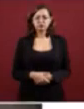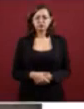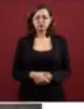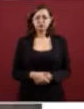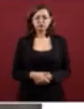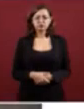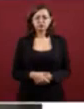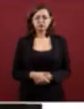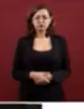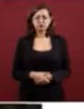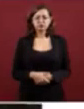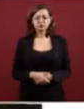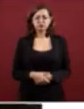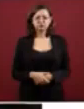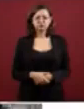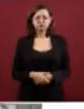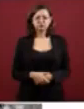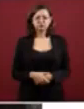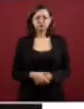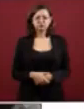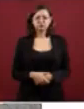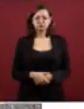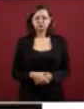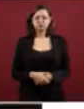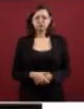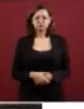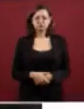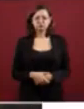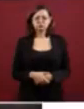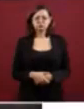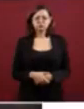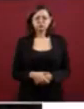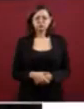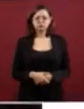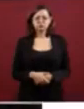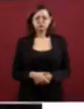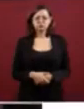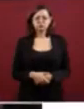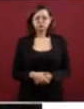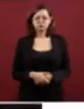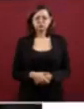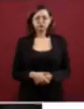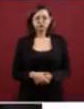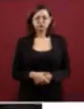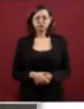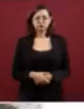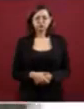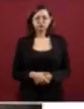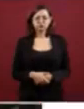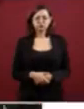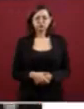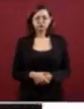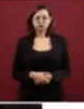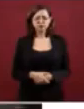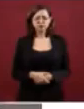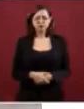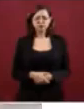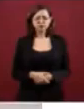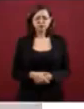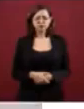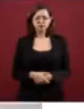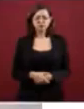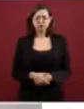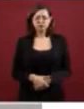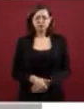pasa nada. Pase. Pásale para acá, pásale para acá. Ayúdenme. Sí. No se preocupe, señora. Ayúdenme. No somos delincuentes, se la tranquilice. No se preocupe.